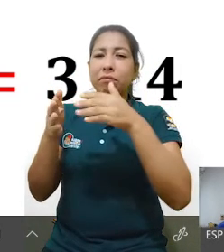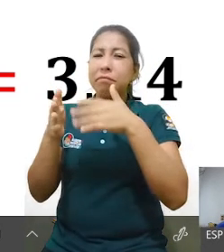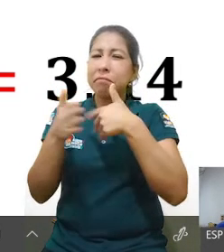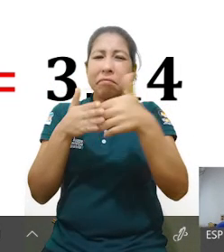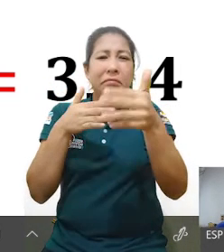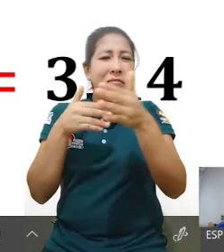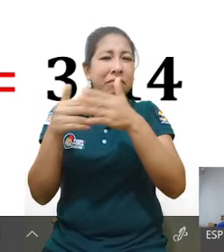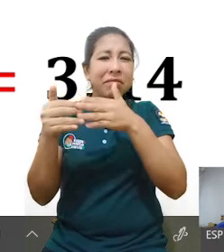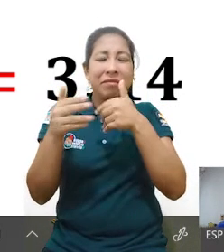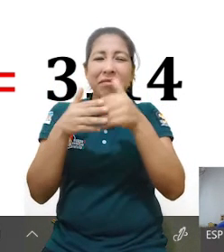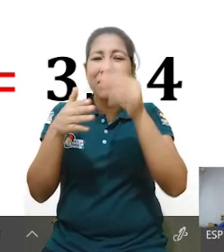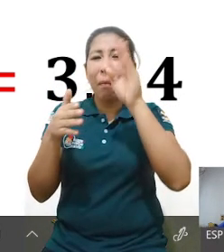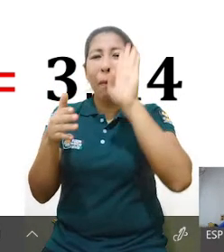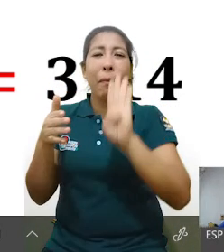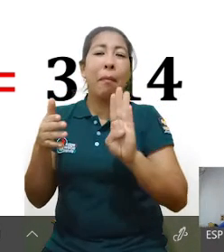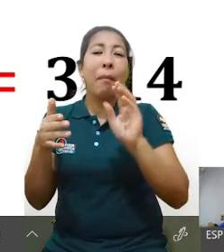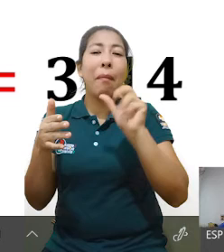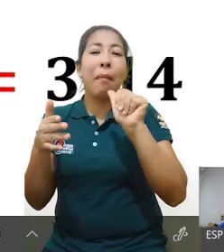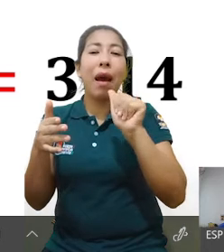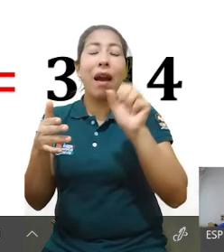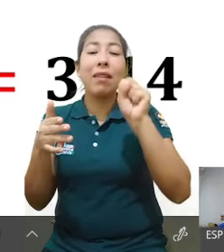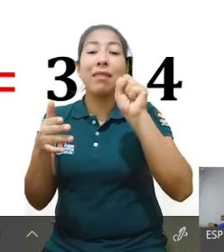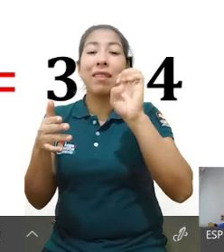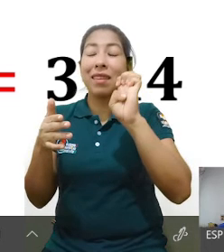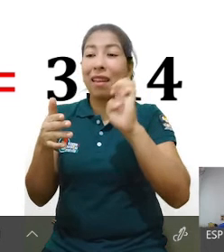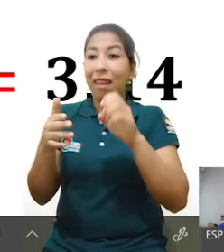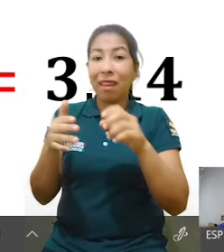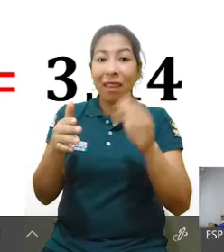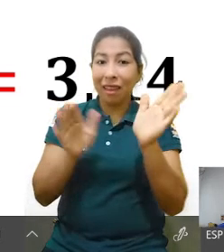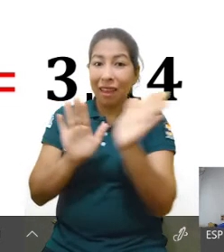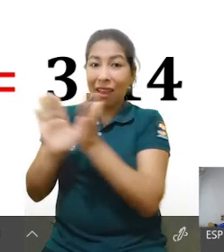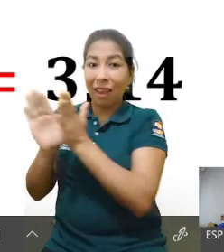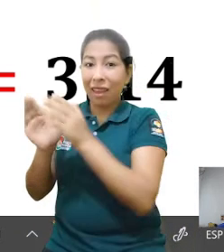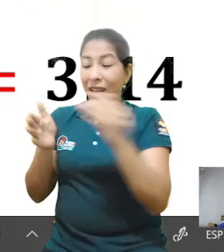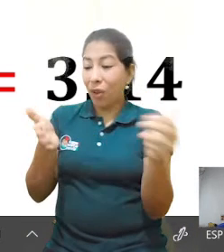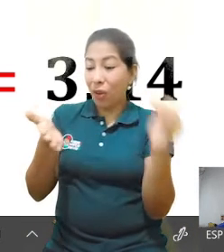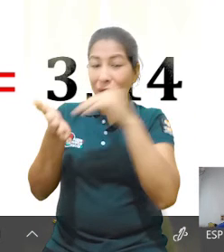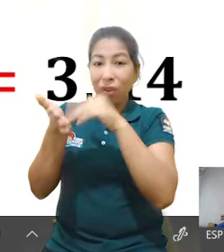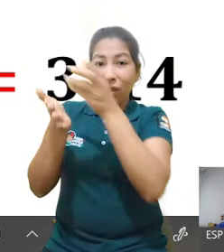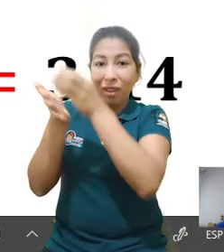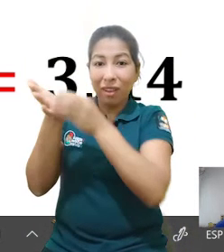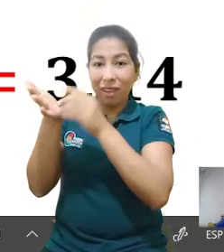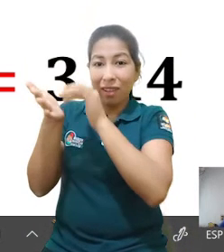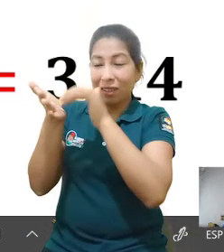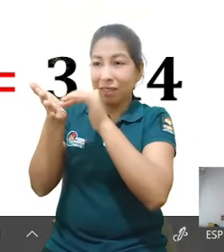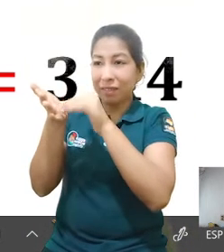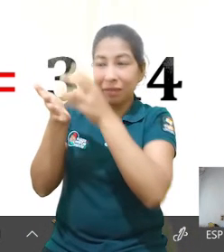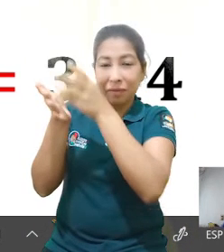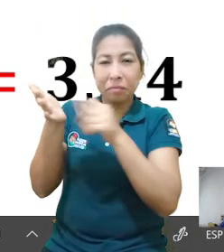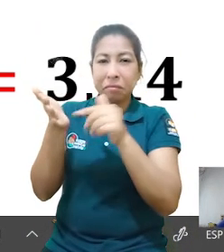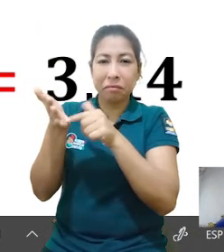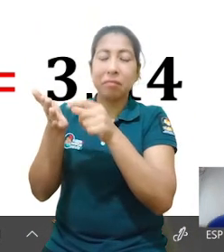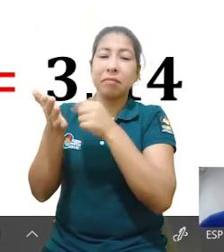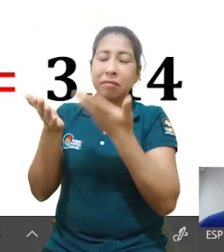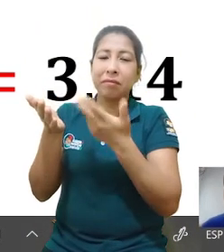cualquiera. Lo mismo pasa en este modelo de calculadora que posee acá encima del logaritmo natural la tecla de logaritmo en cualquier